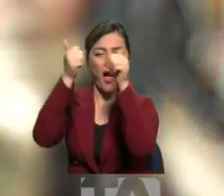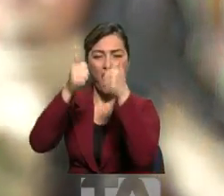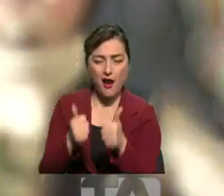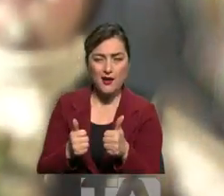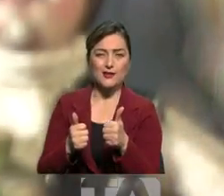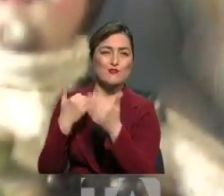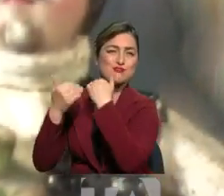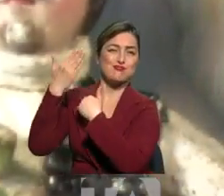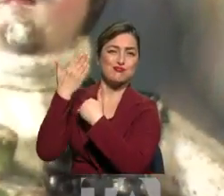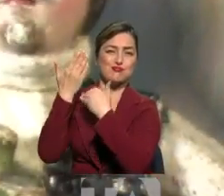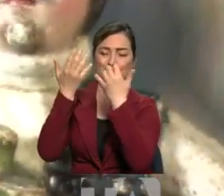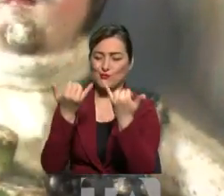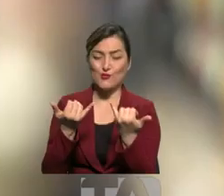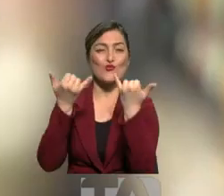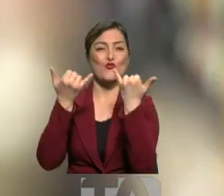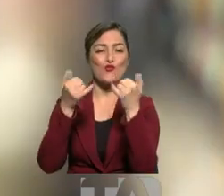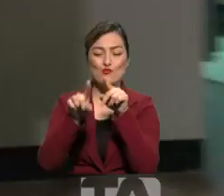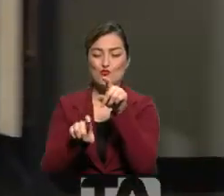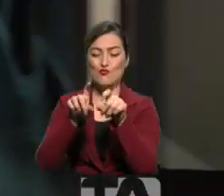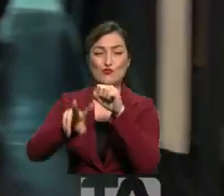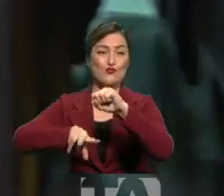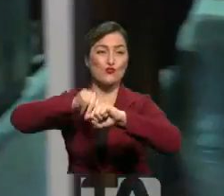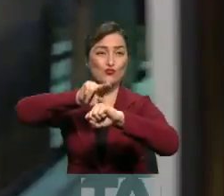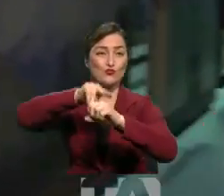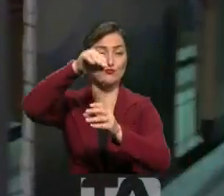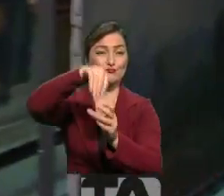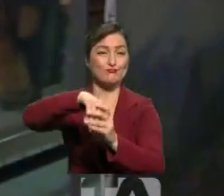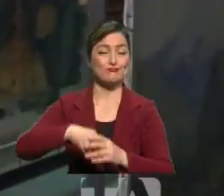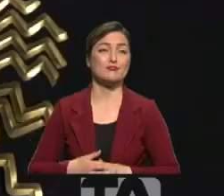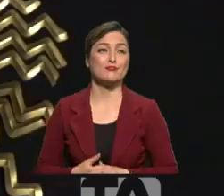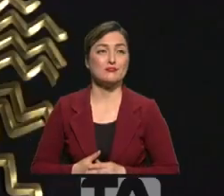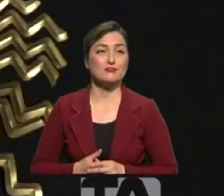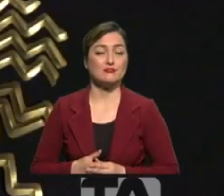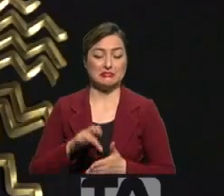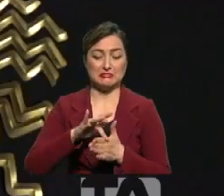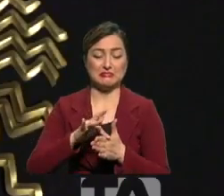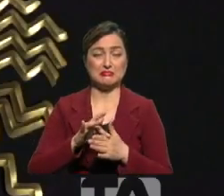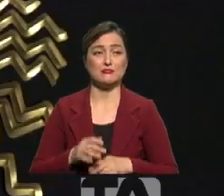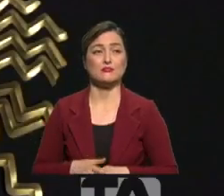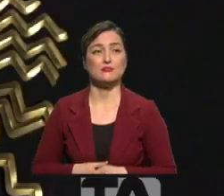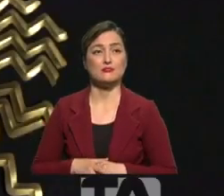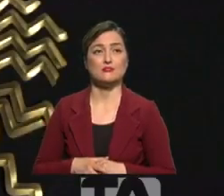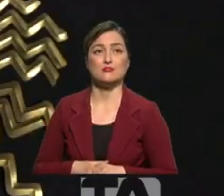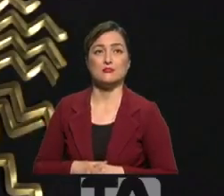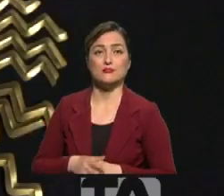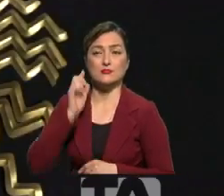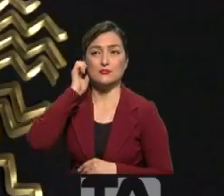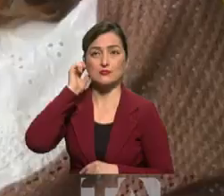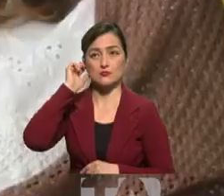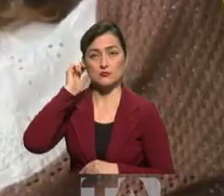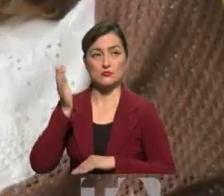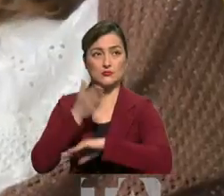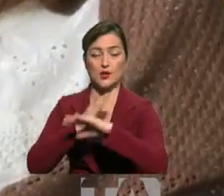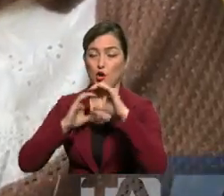colonial, moderno y el Archivo Nacional están allí, en riesgo. Nosotros tuvimos una comunicación del COE que nos